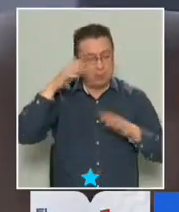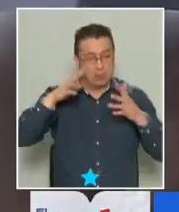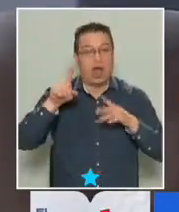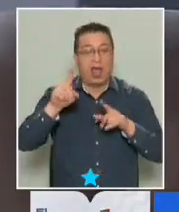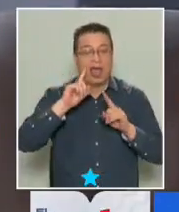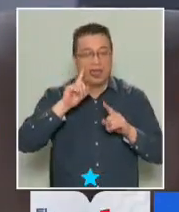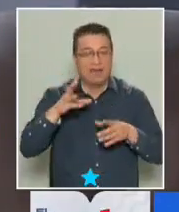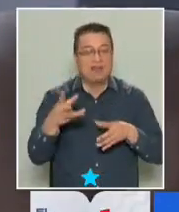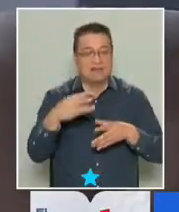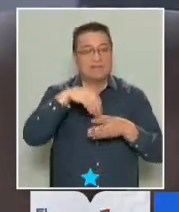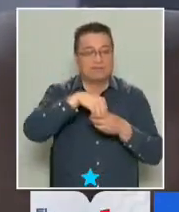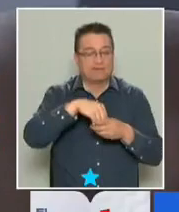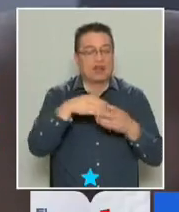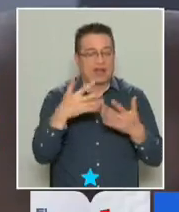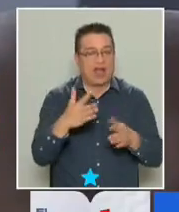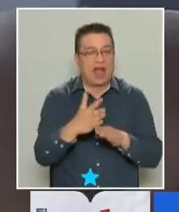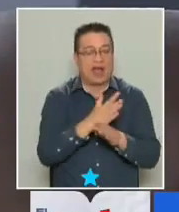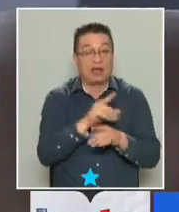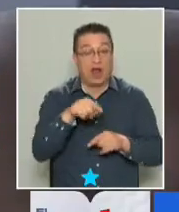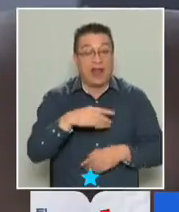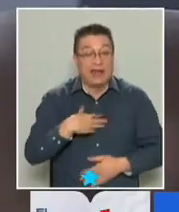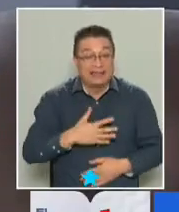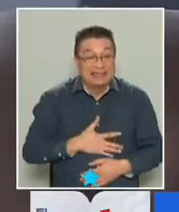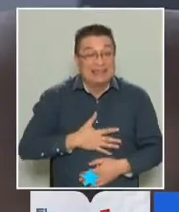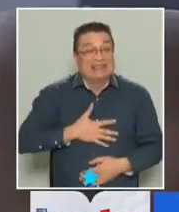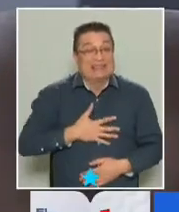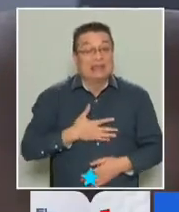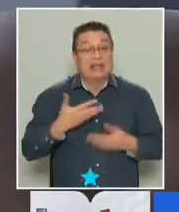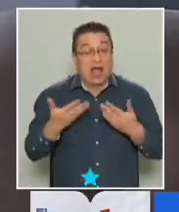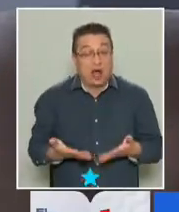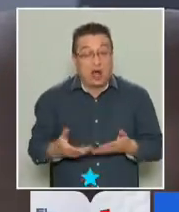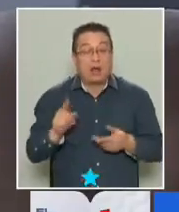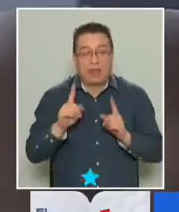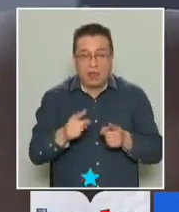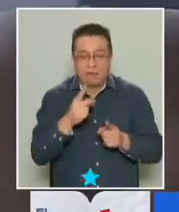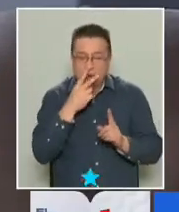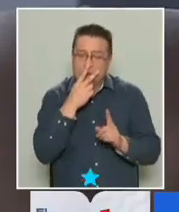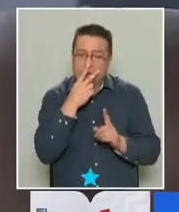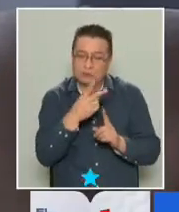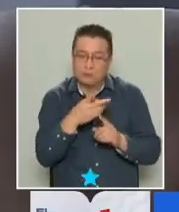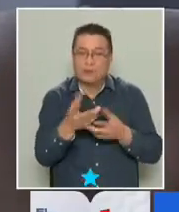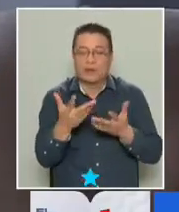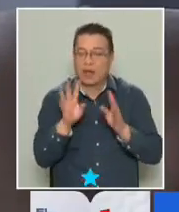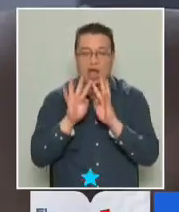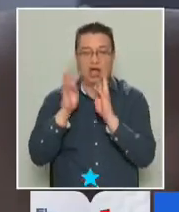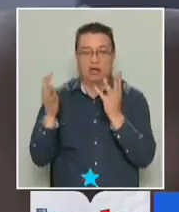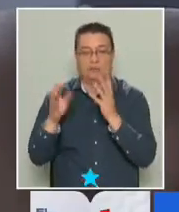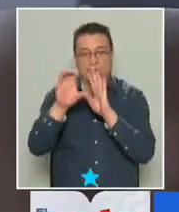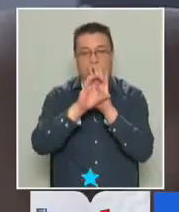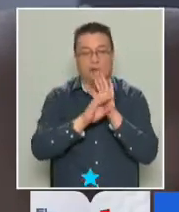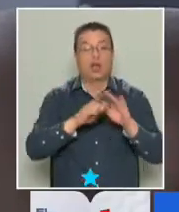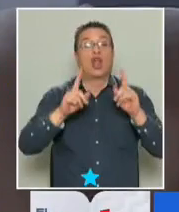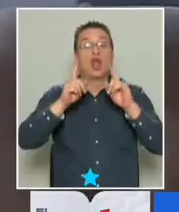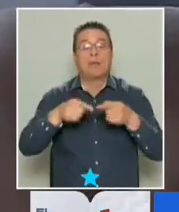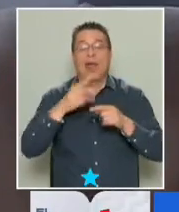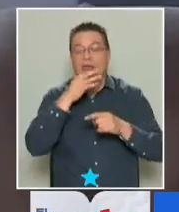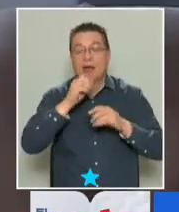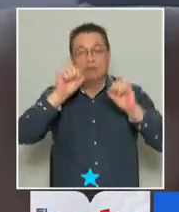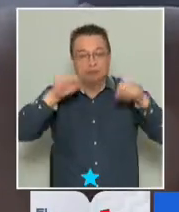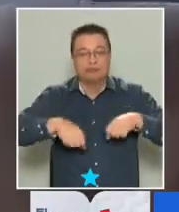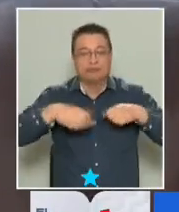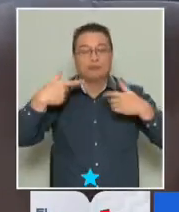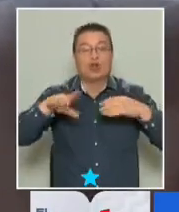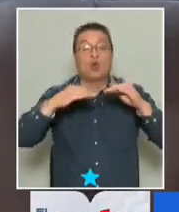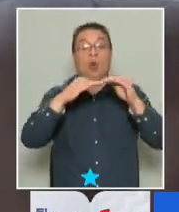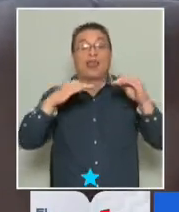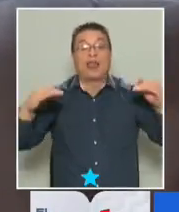incluida no lo que siento es que esto hay que mirarlo lo que la convención ha probado el término igualdad sustantiva en